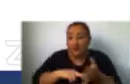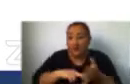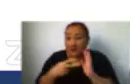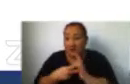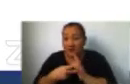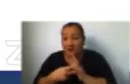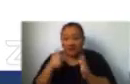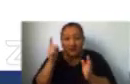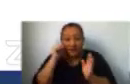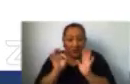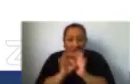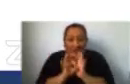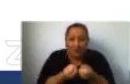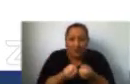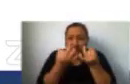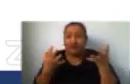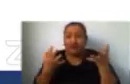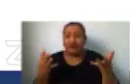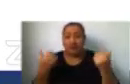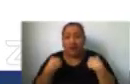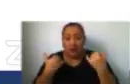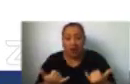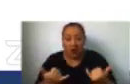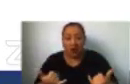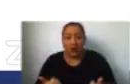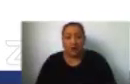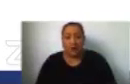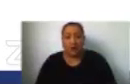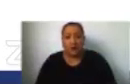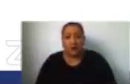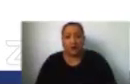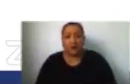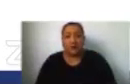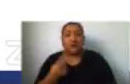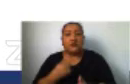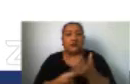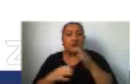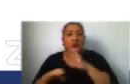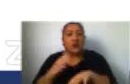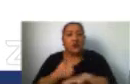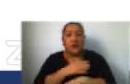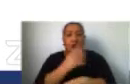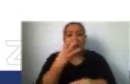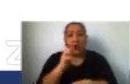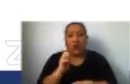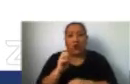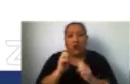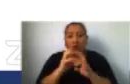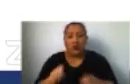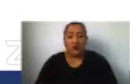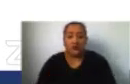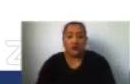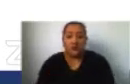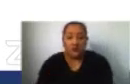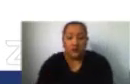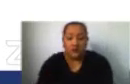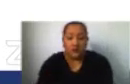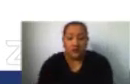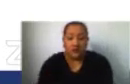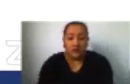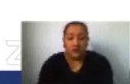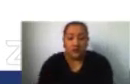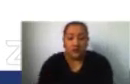la gran parte de los casos que tenemos el día de hoy se han producido en los últimos 40 días. Esto revela